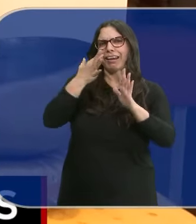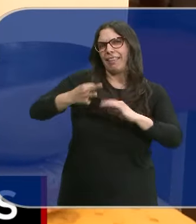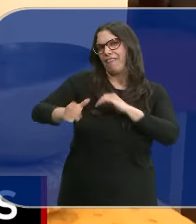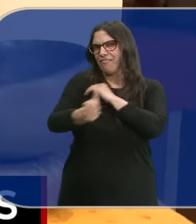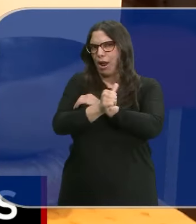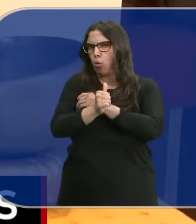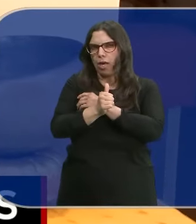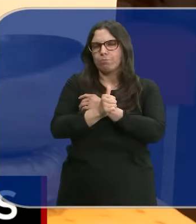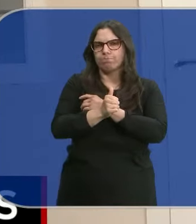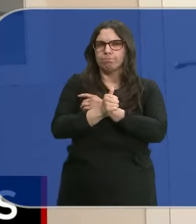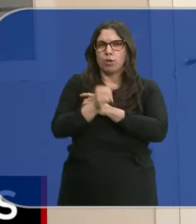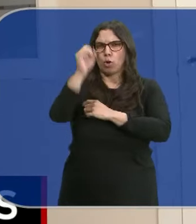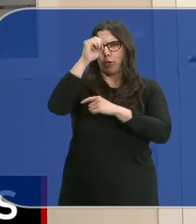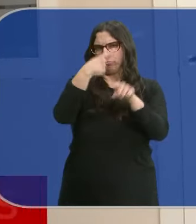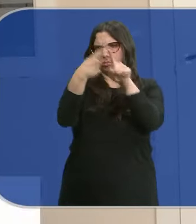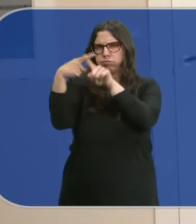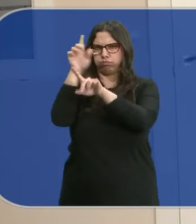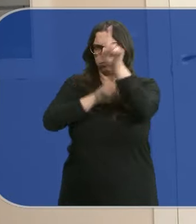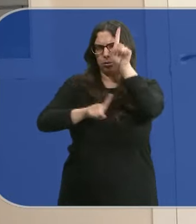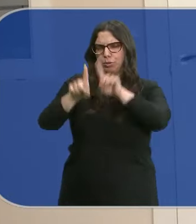prometen. Hay polemia. Se lo contaremos en unos minutos.